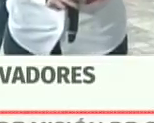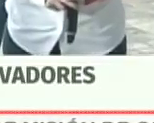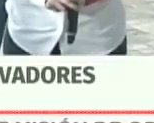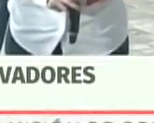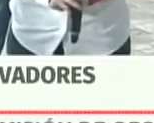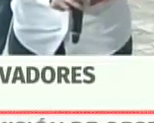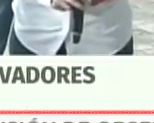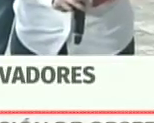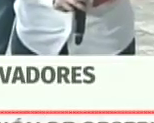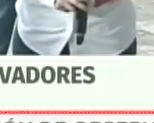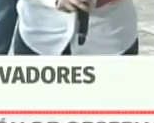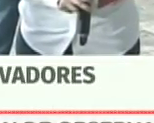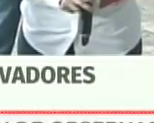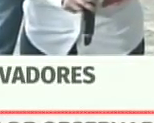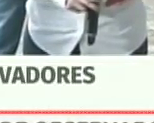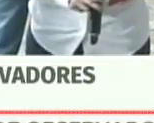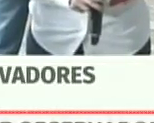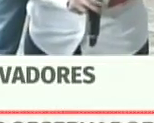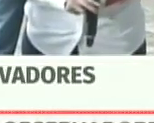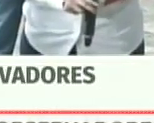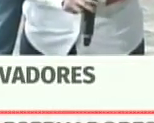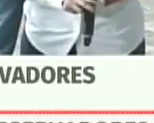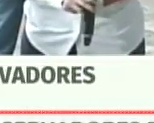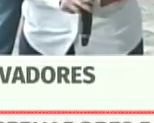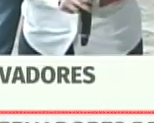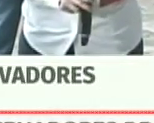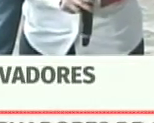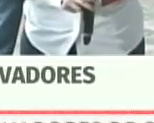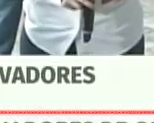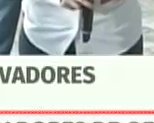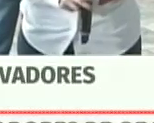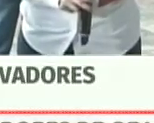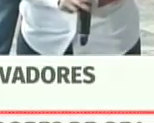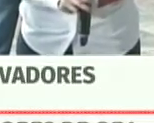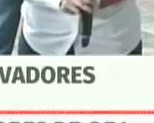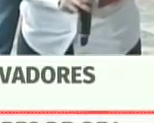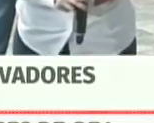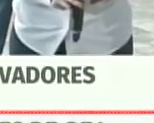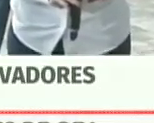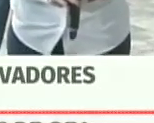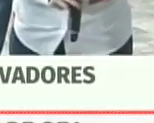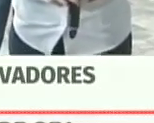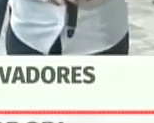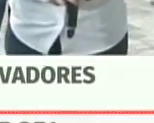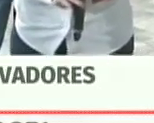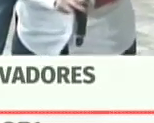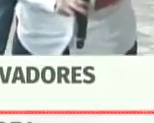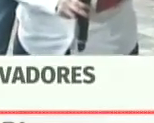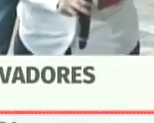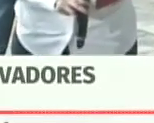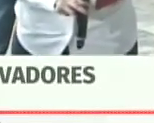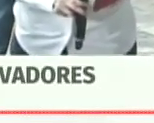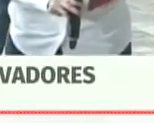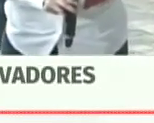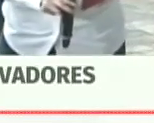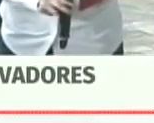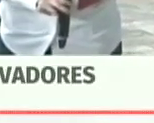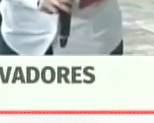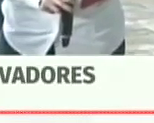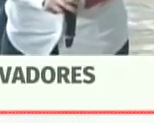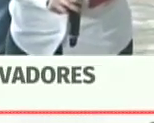proceso de recuperación y desarrollo del país. A ser aplicada a través del Ministerio de Ciencia y